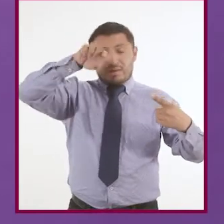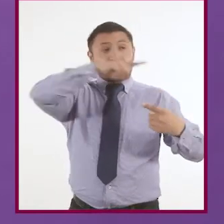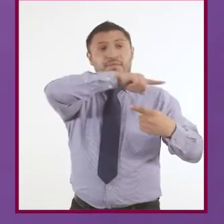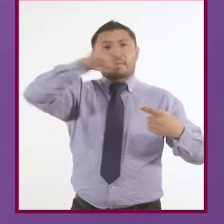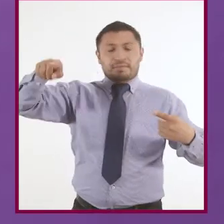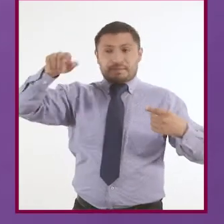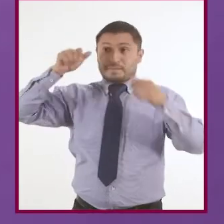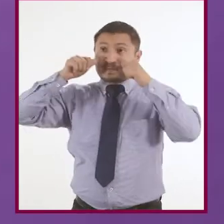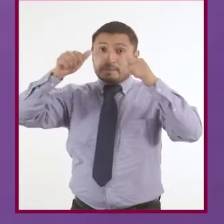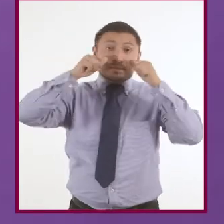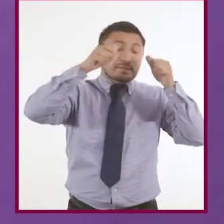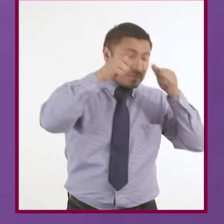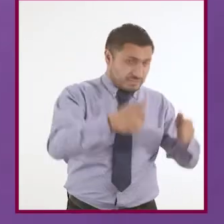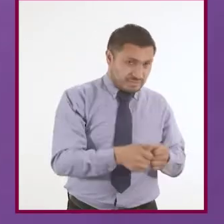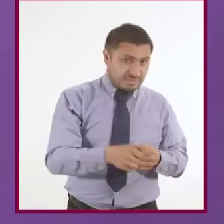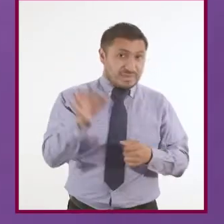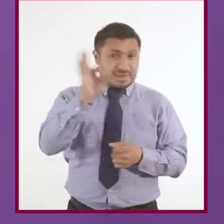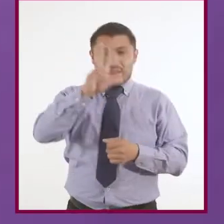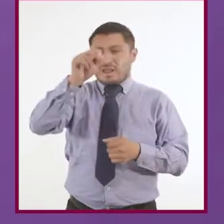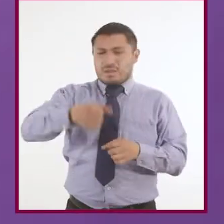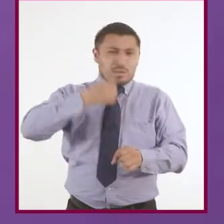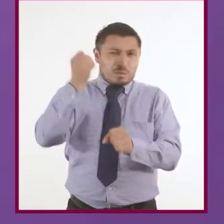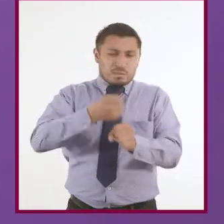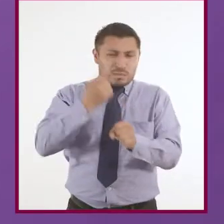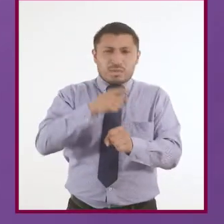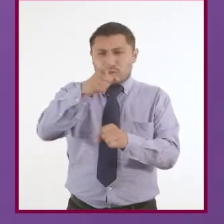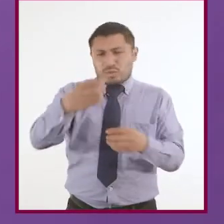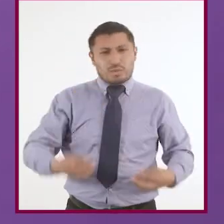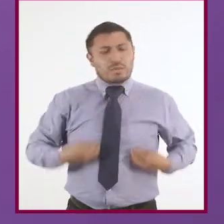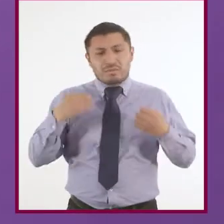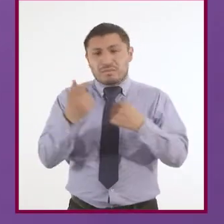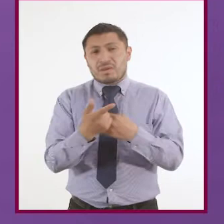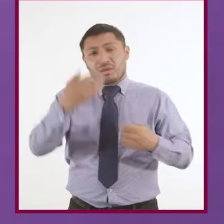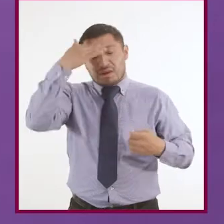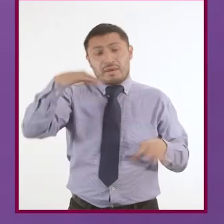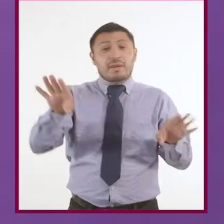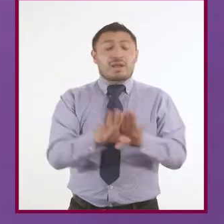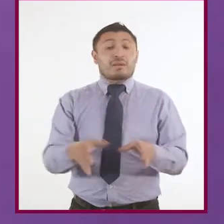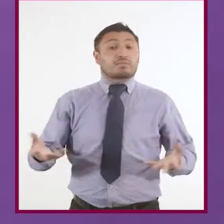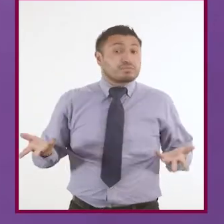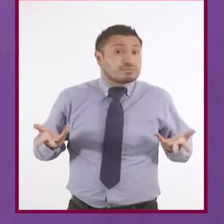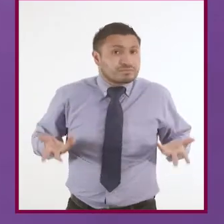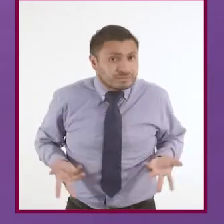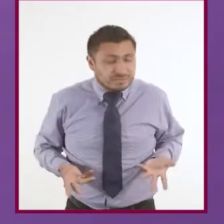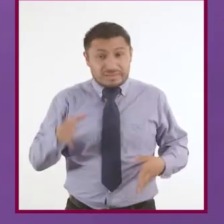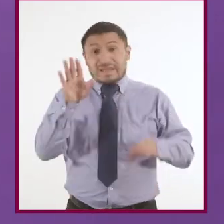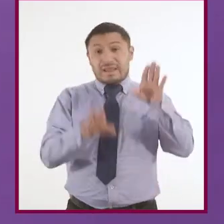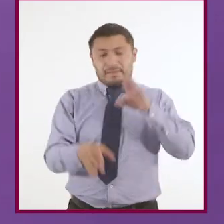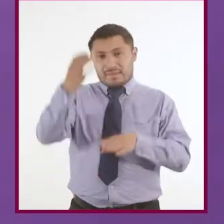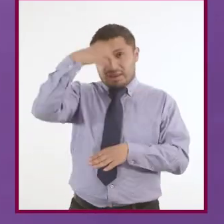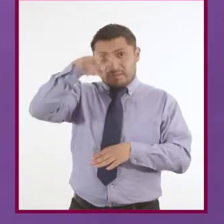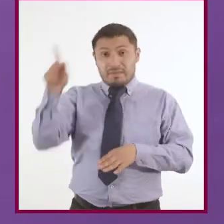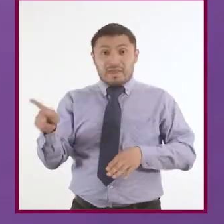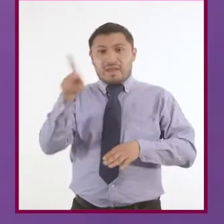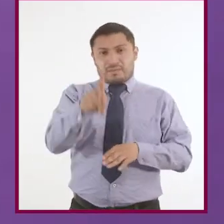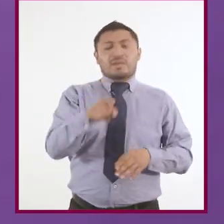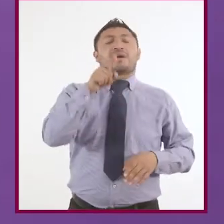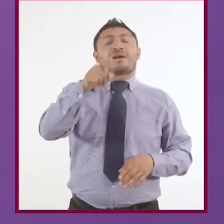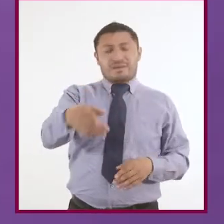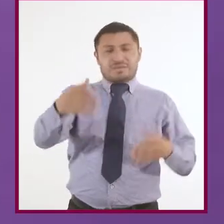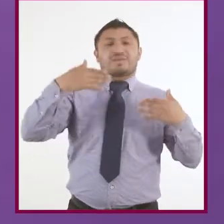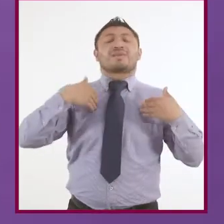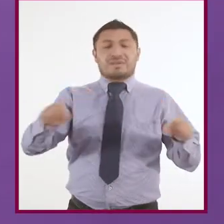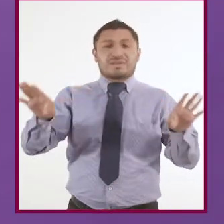los demás. Si bien no es necesario que vivas algo para saber cómo debes reaccionar, a veces una experiencia similar nos sirve para saber